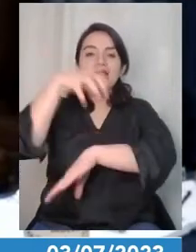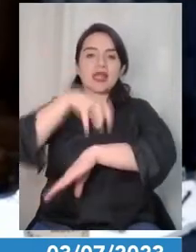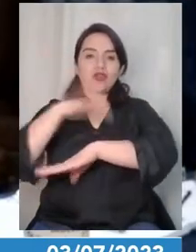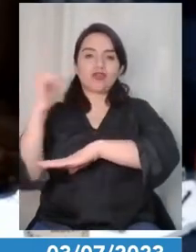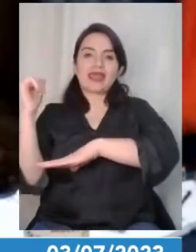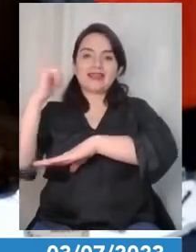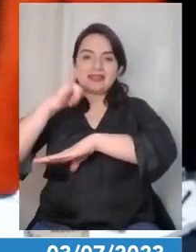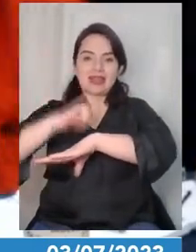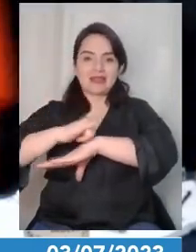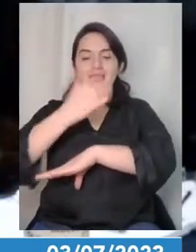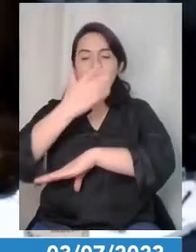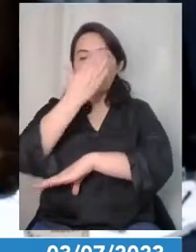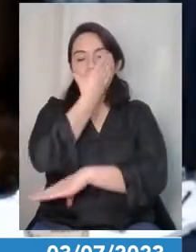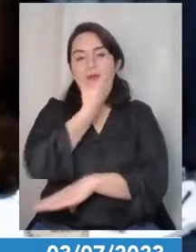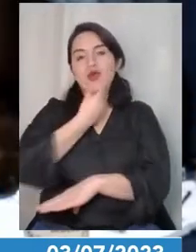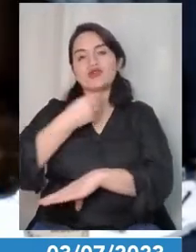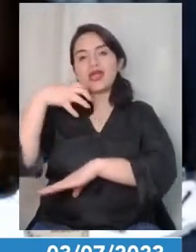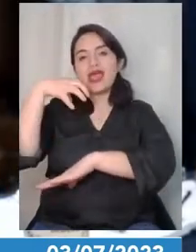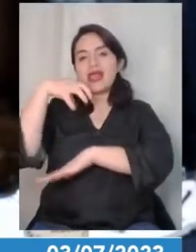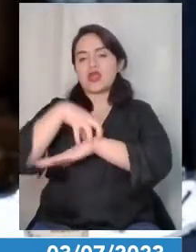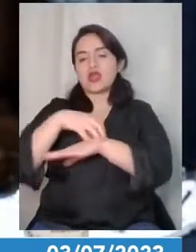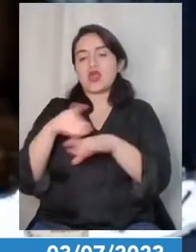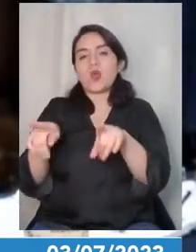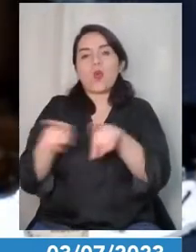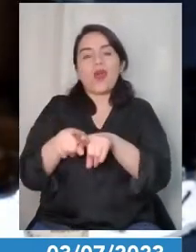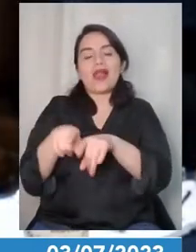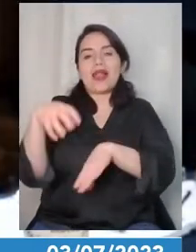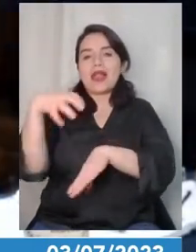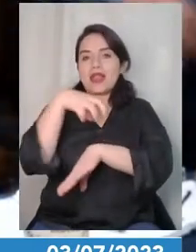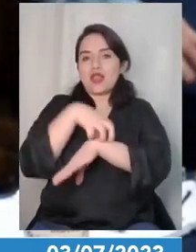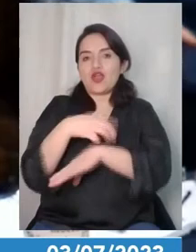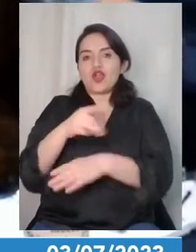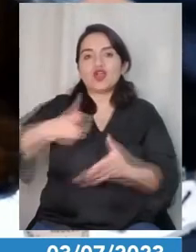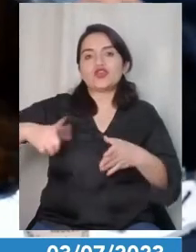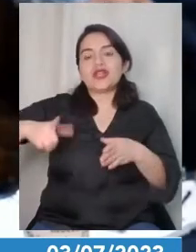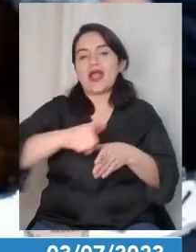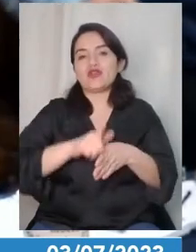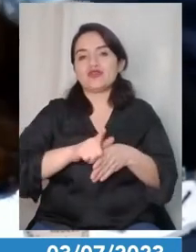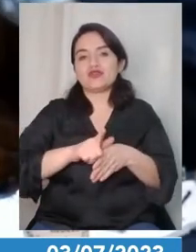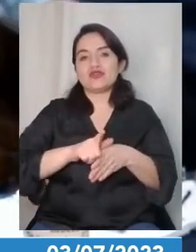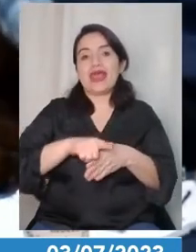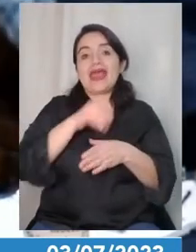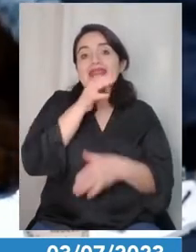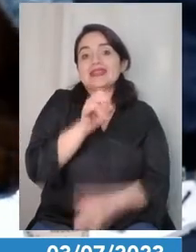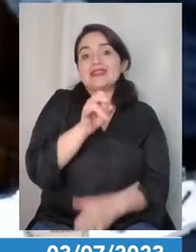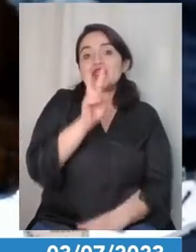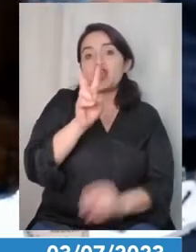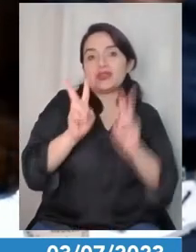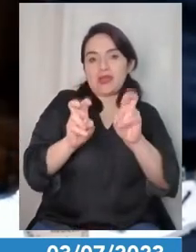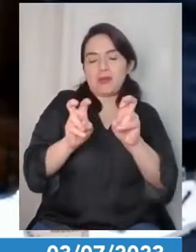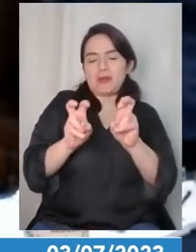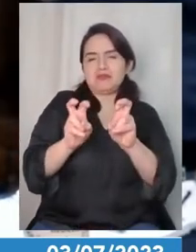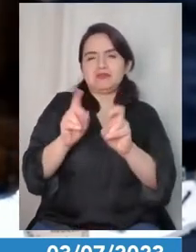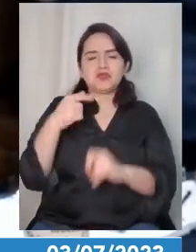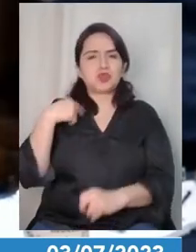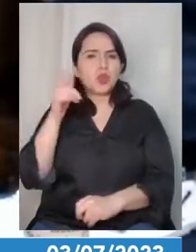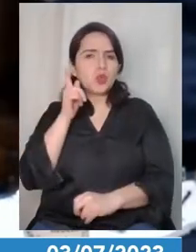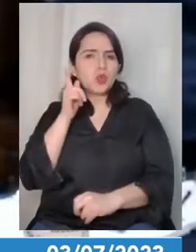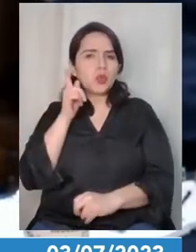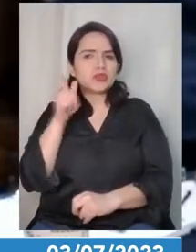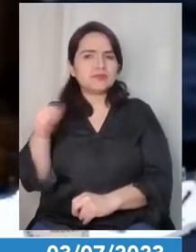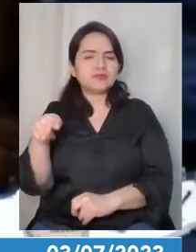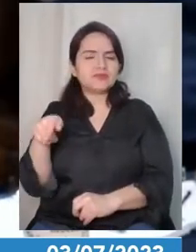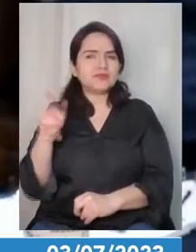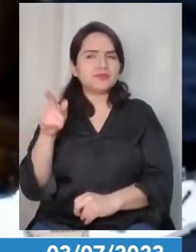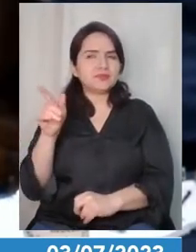Lagos. Solo mencionar dos temas que tienen que ver que cuando te escuchaba, Nicolás, sentía que mucho lo que decía está vinculado a la política